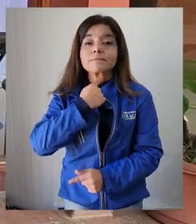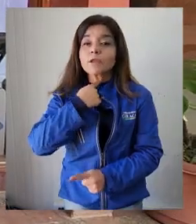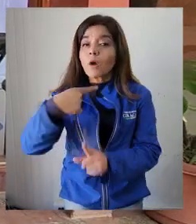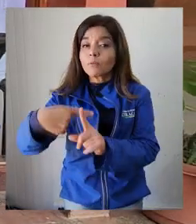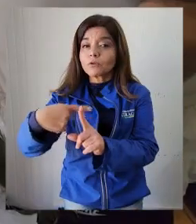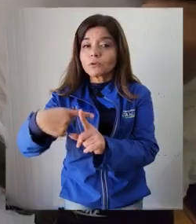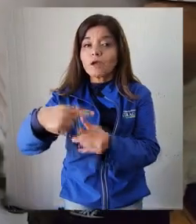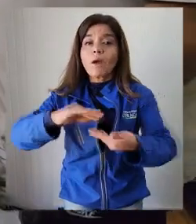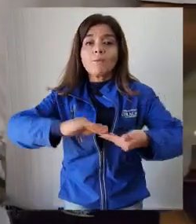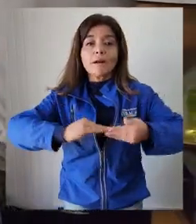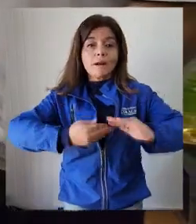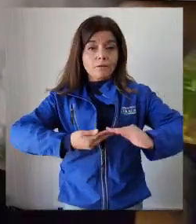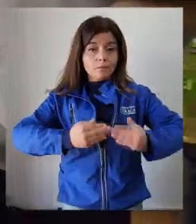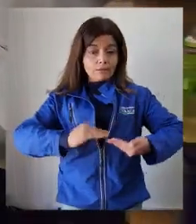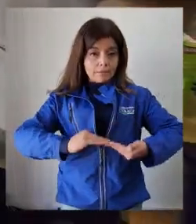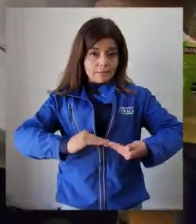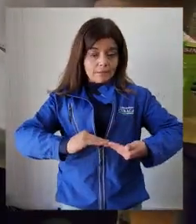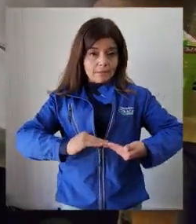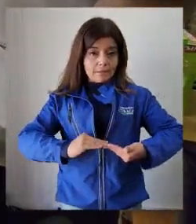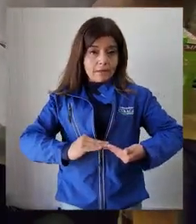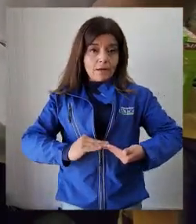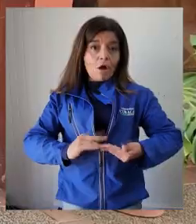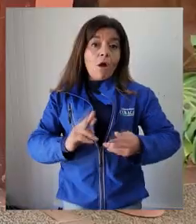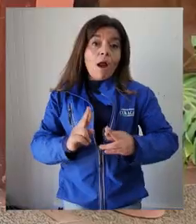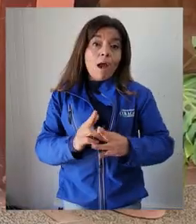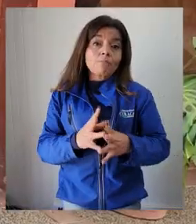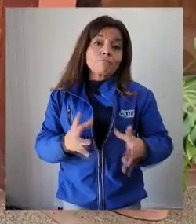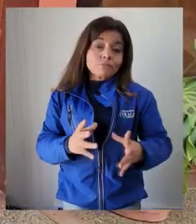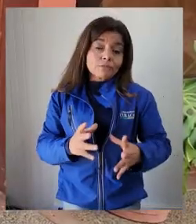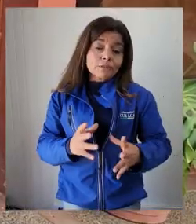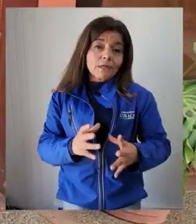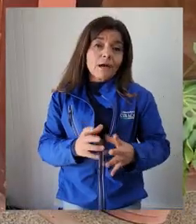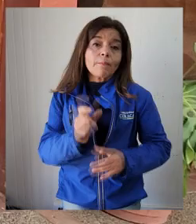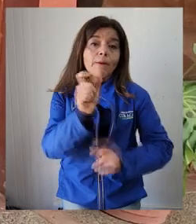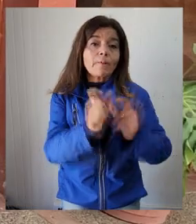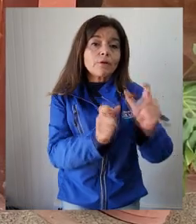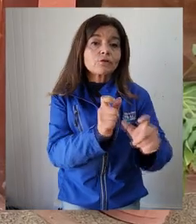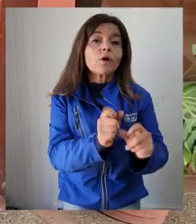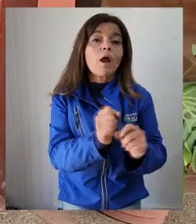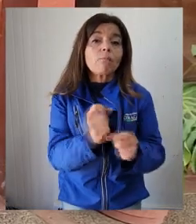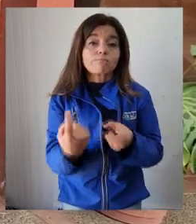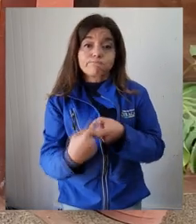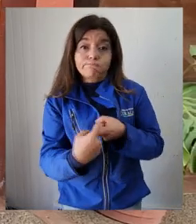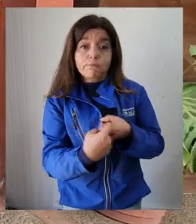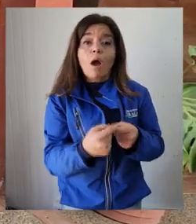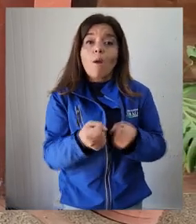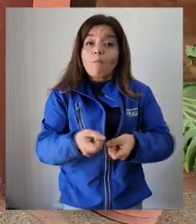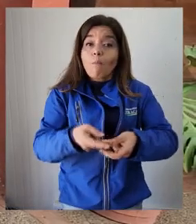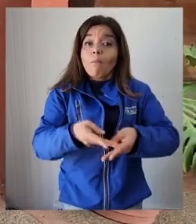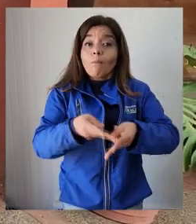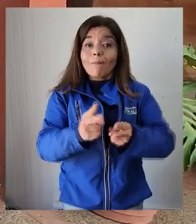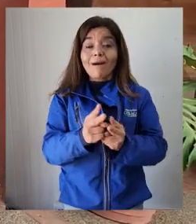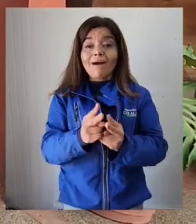y positiva para la comunidad. Ojalá que muchas más personas se puedan inscribir y que